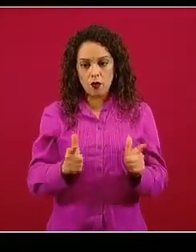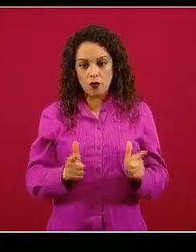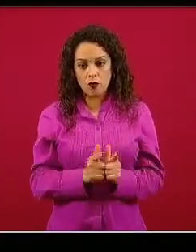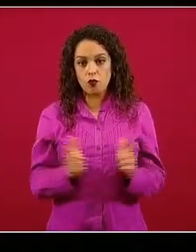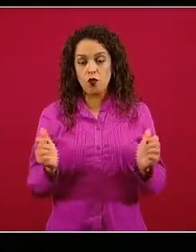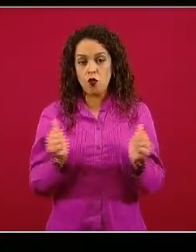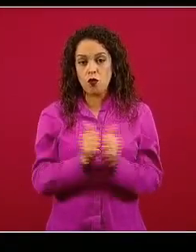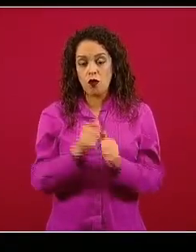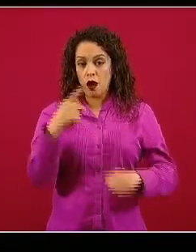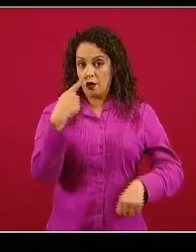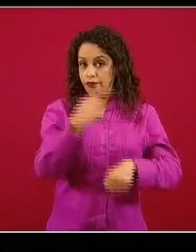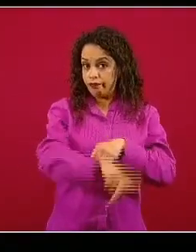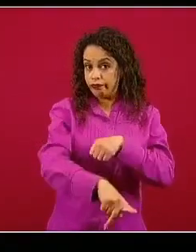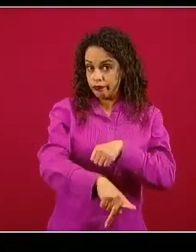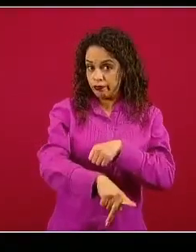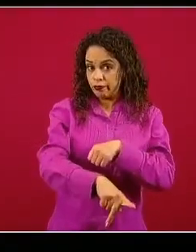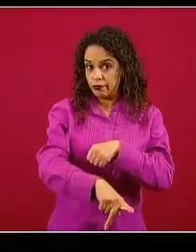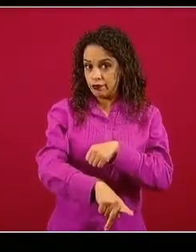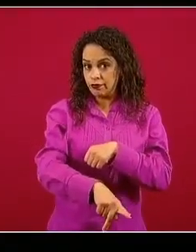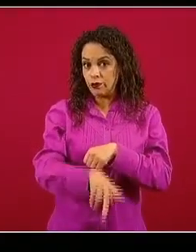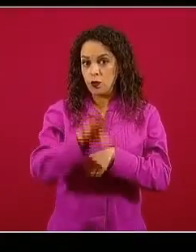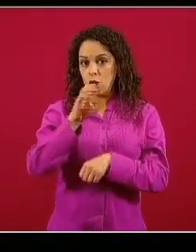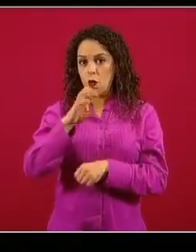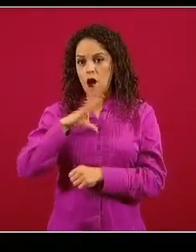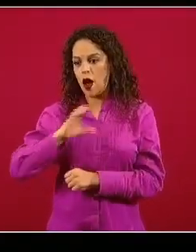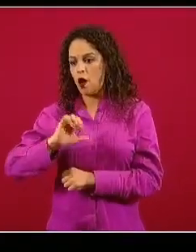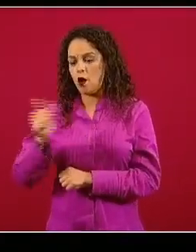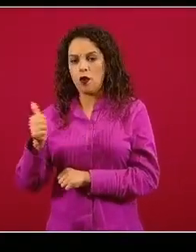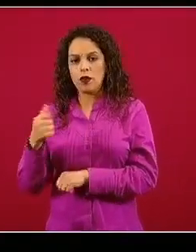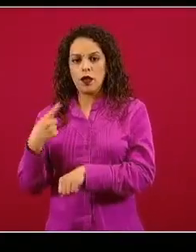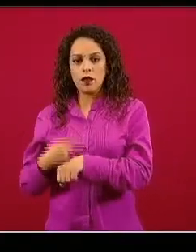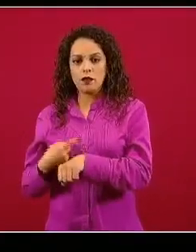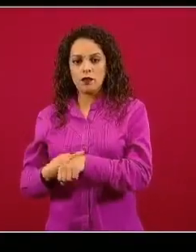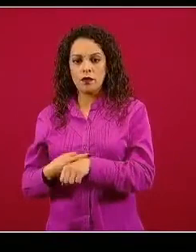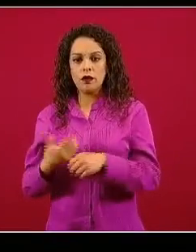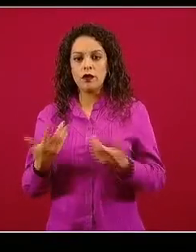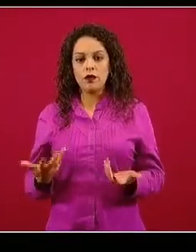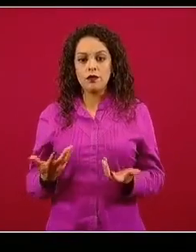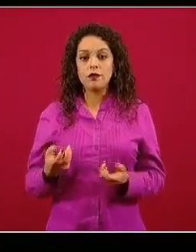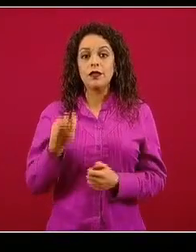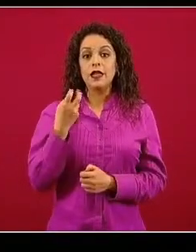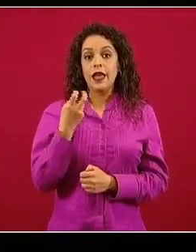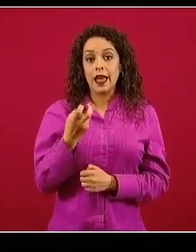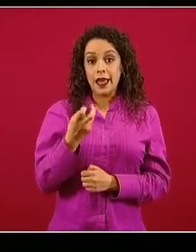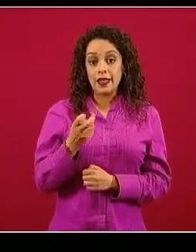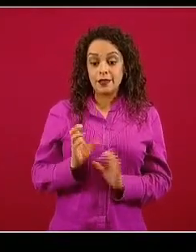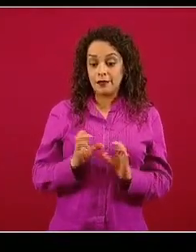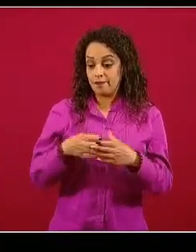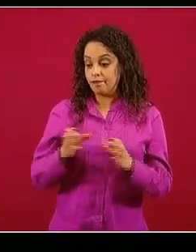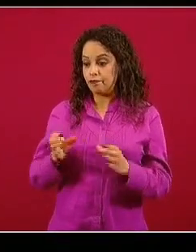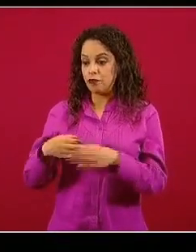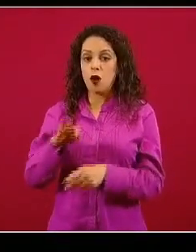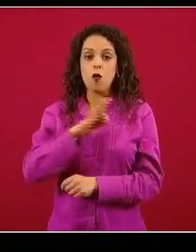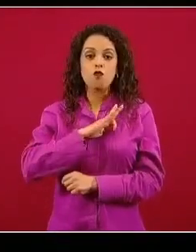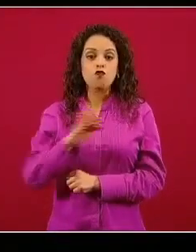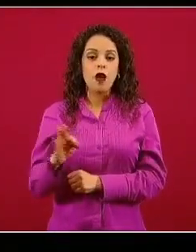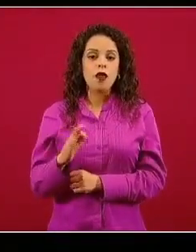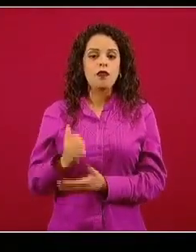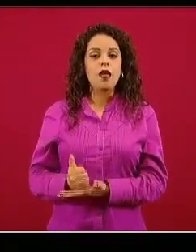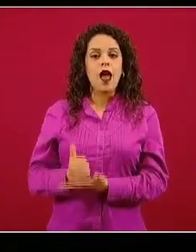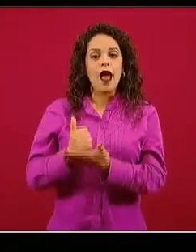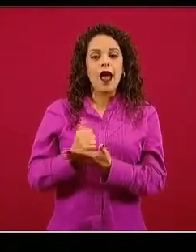grupos de riesgo, se privilegien las zonas urbanas. Y sería importante